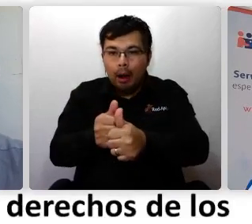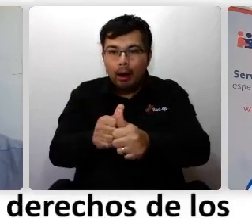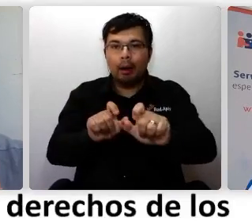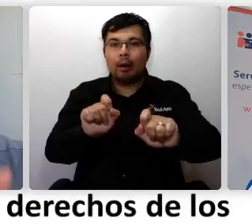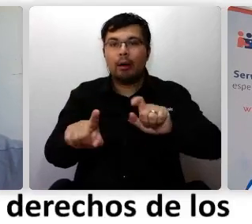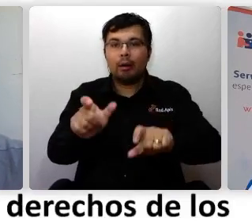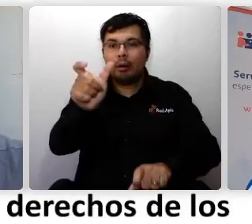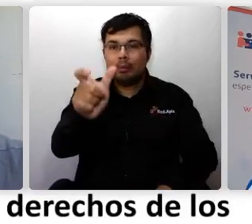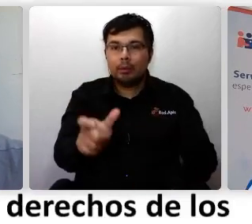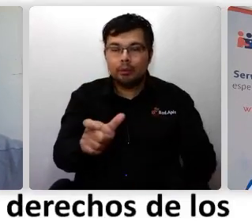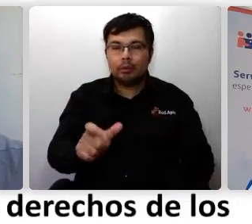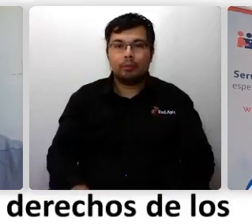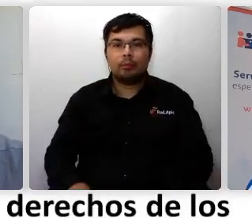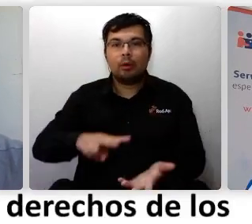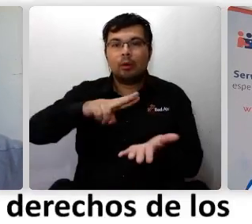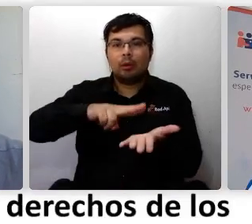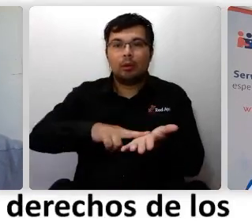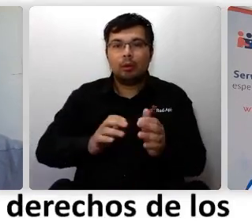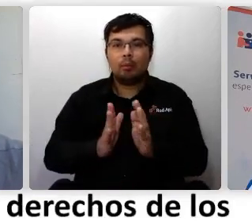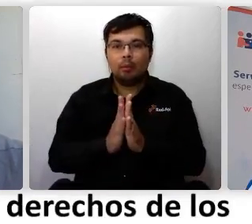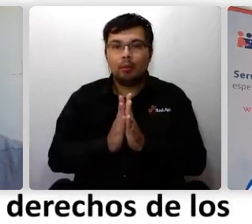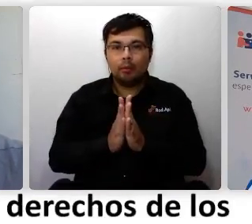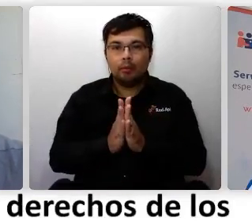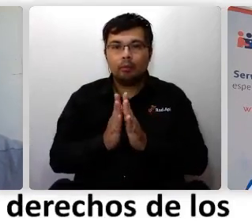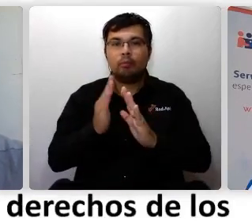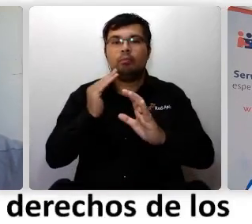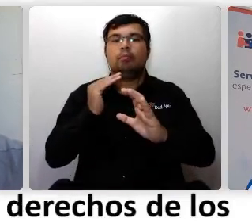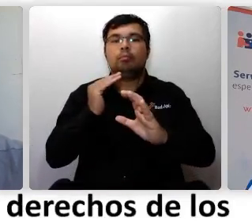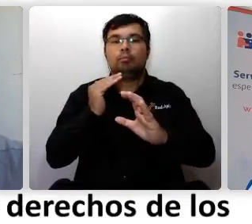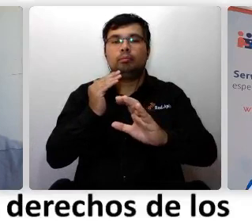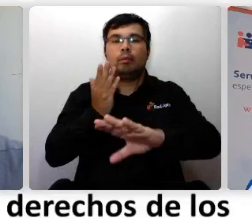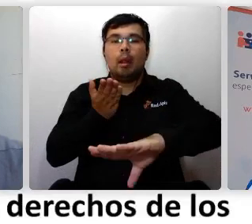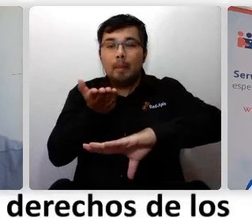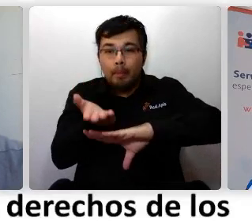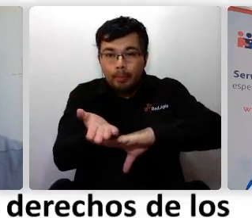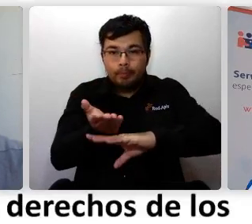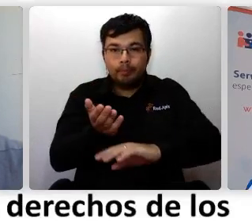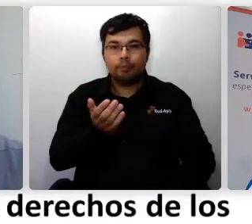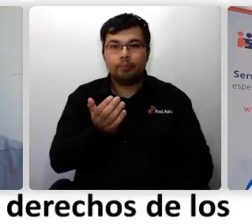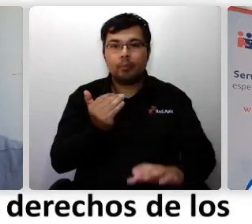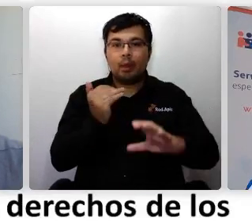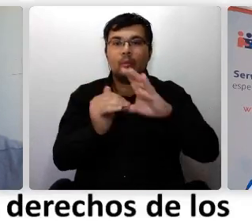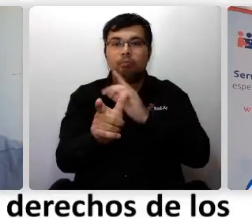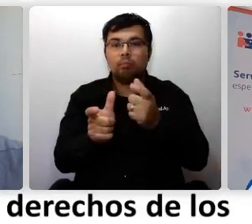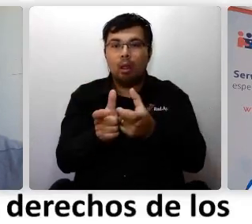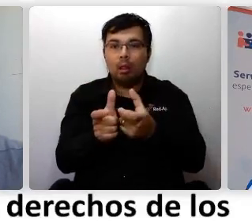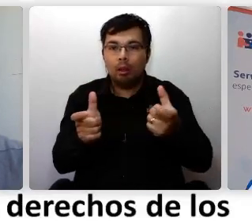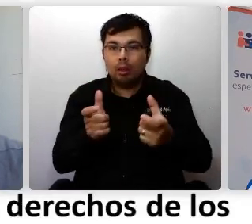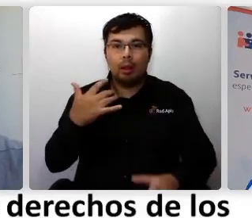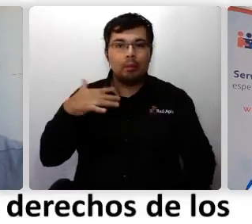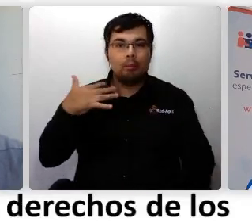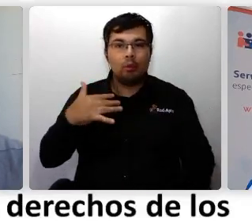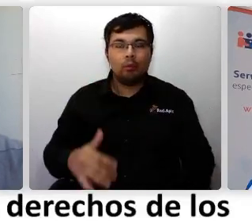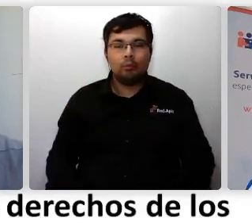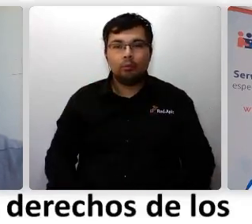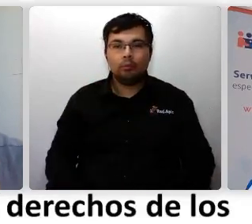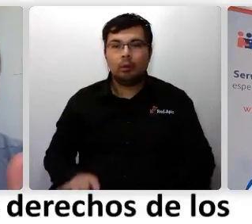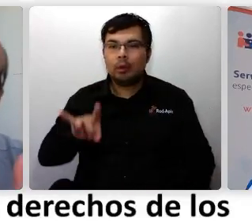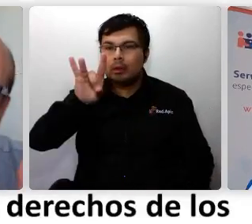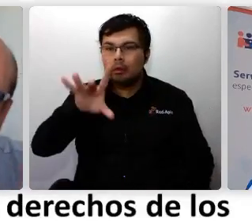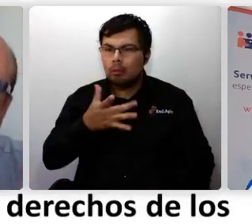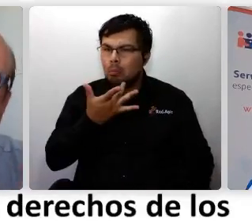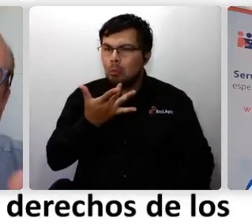Contribuyente, eleven en la solicitud del ticket, es expedito, como dijo Iván, desde el punto de vista de una buena perspectiva, es importante saber por qué